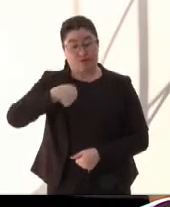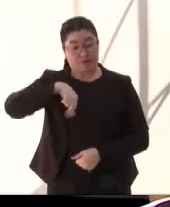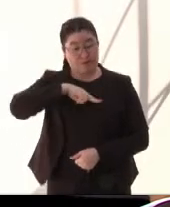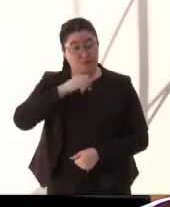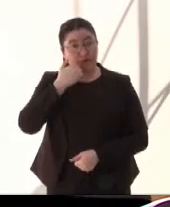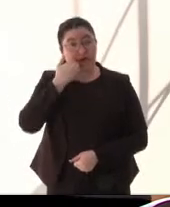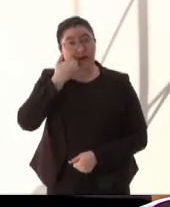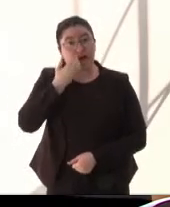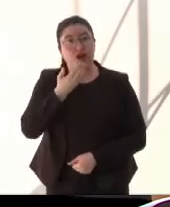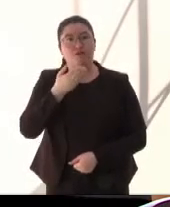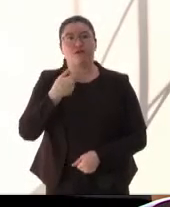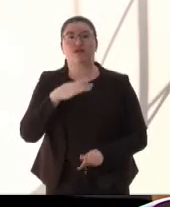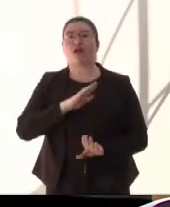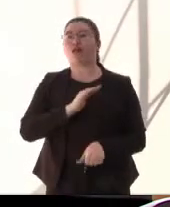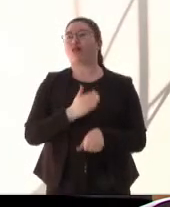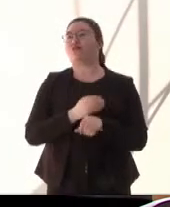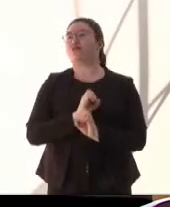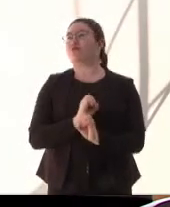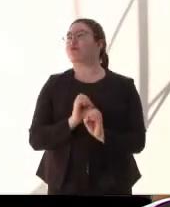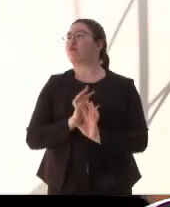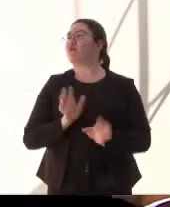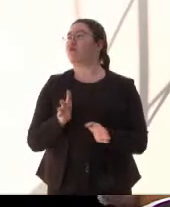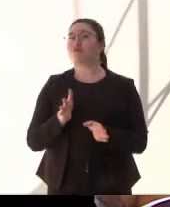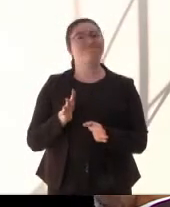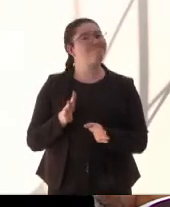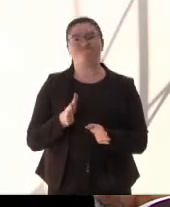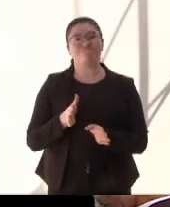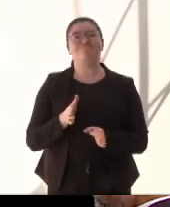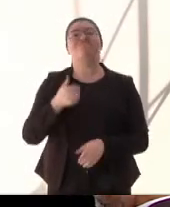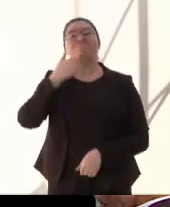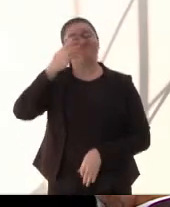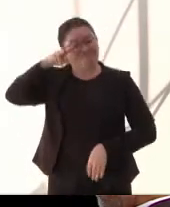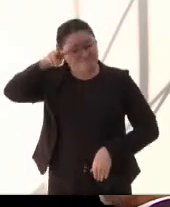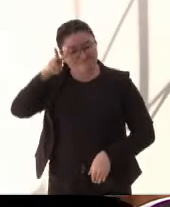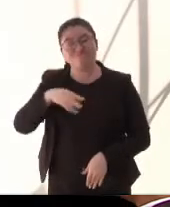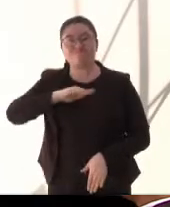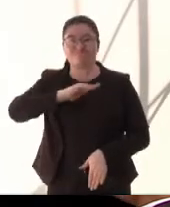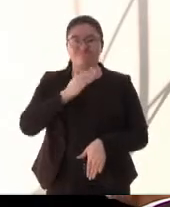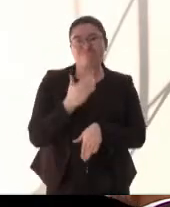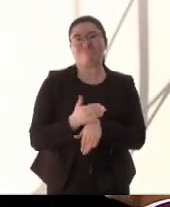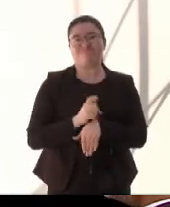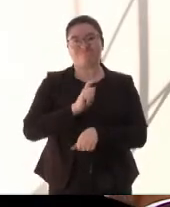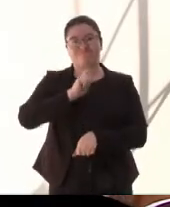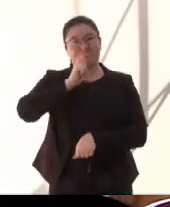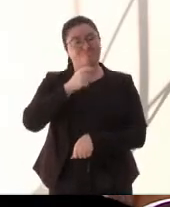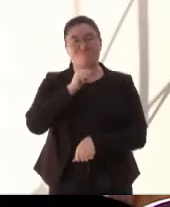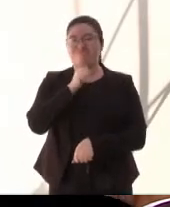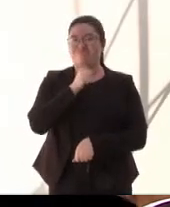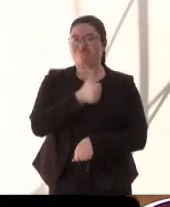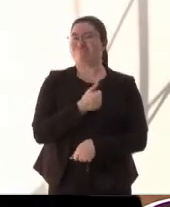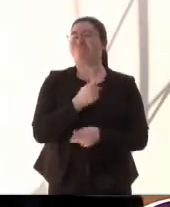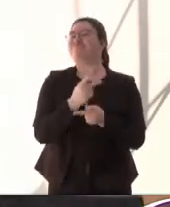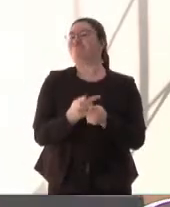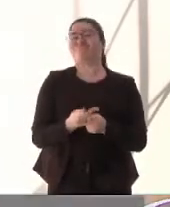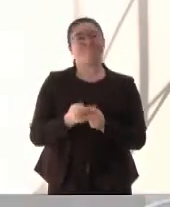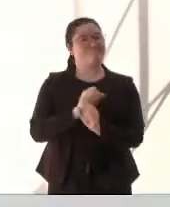haya impunidad. O sea, lo que nosotros buscamos es cero tolerancia, ¿sí?